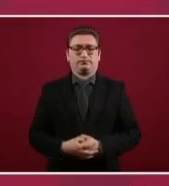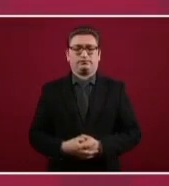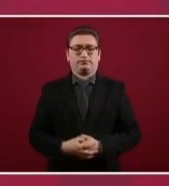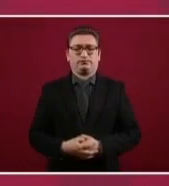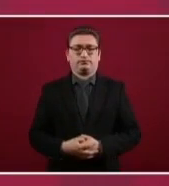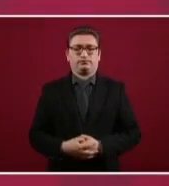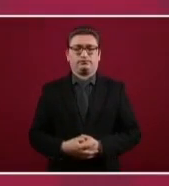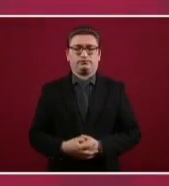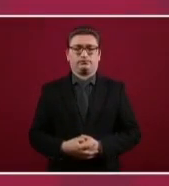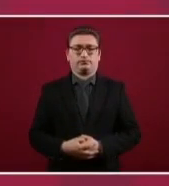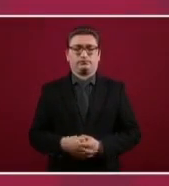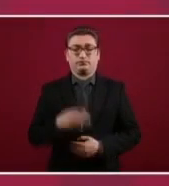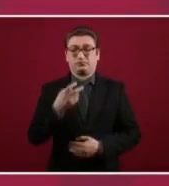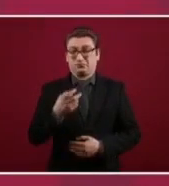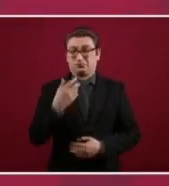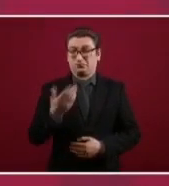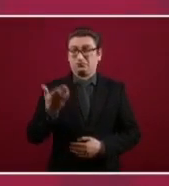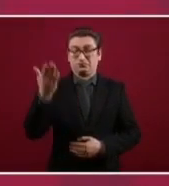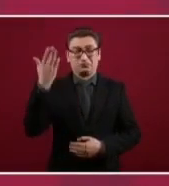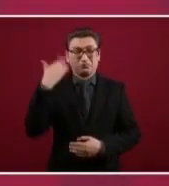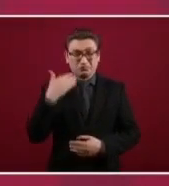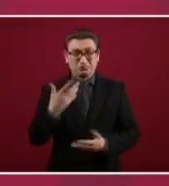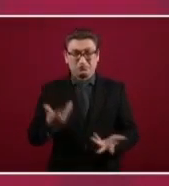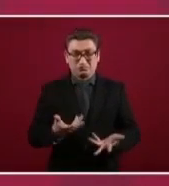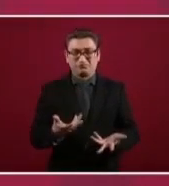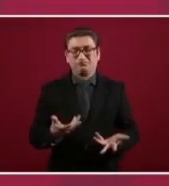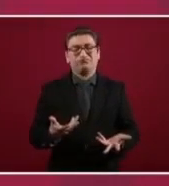cuando hacían eso antes